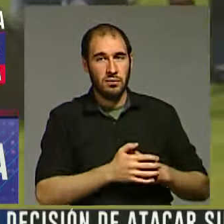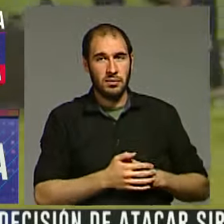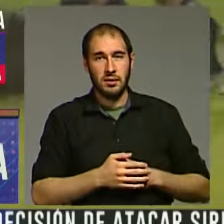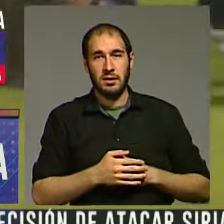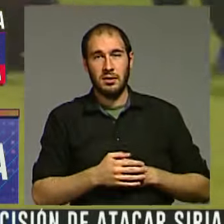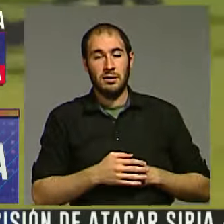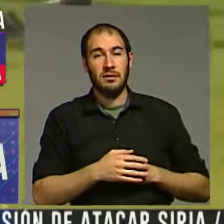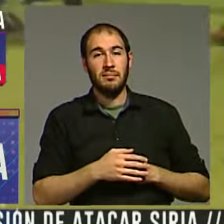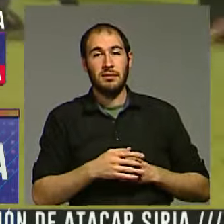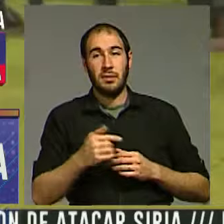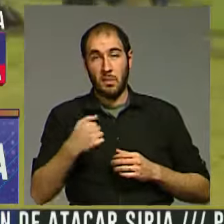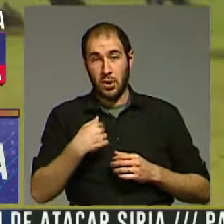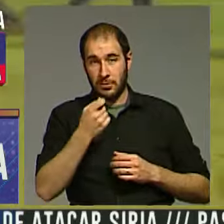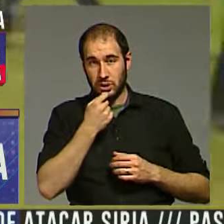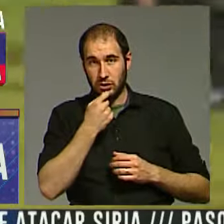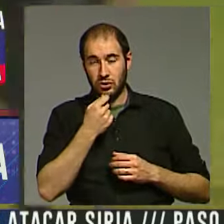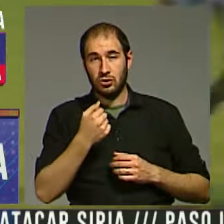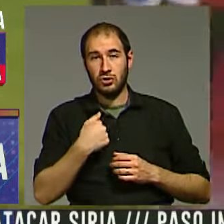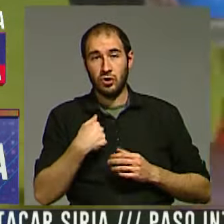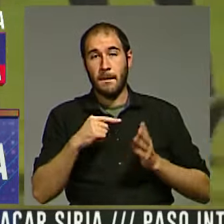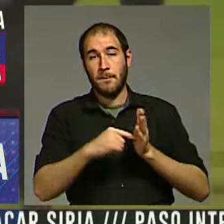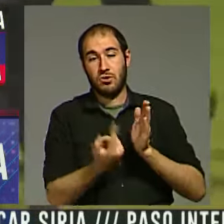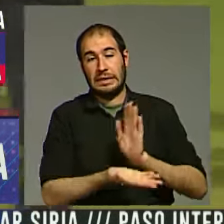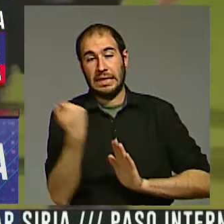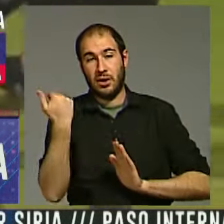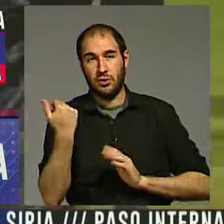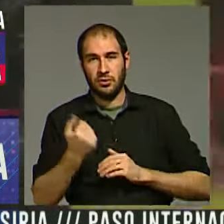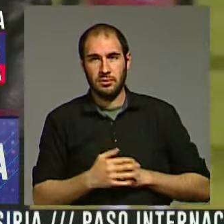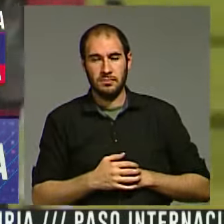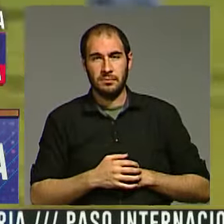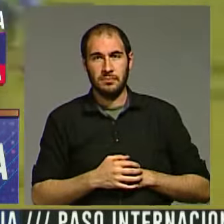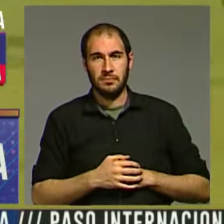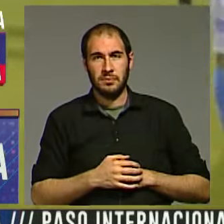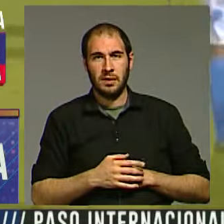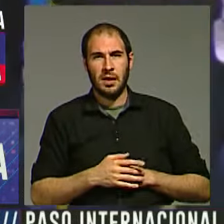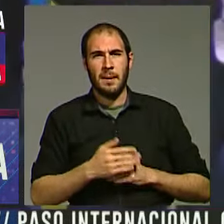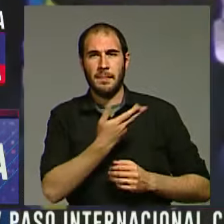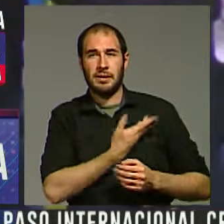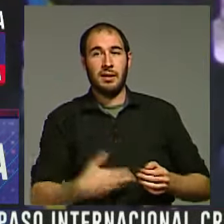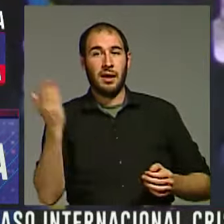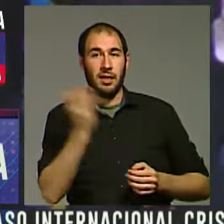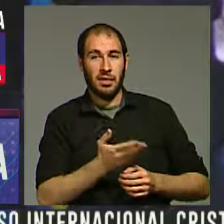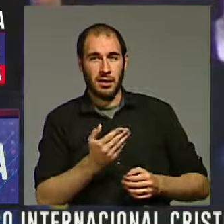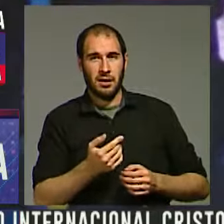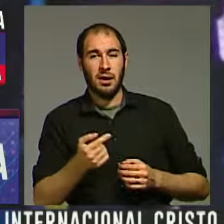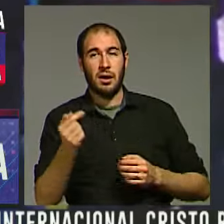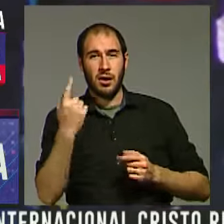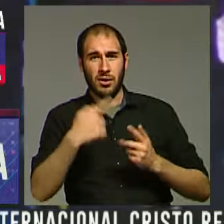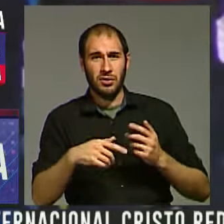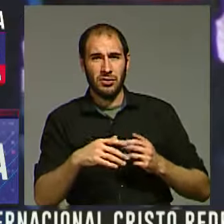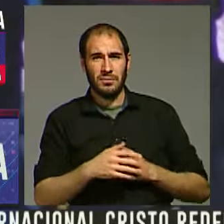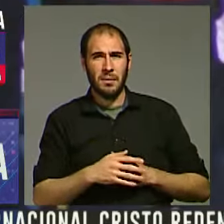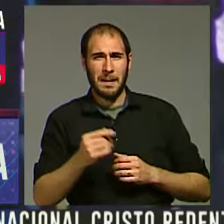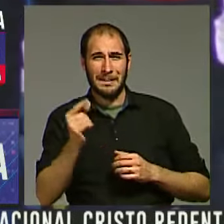definir allá. Sí. Si yo te quito los puntos, te castigo al presidente, bueno, cosa conmigo, tengo que sacarte la localía,